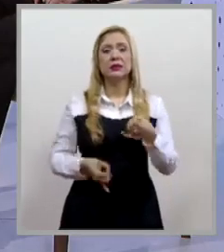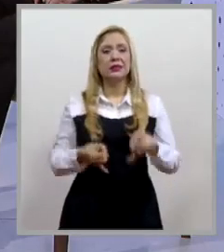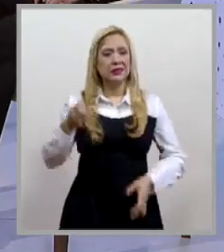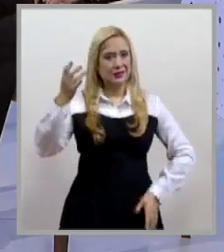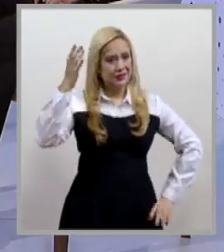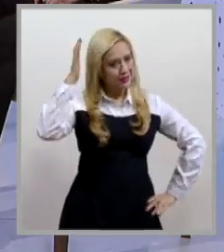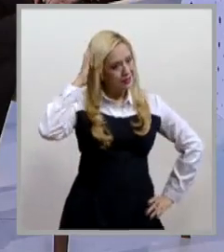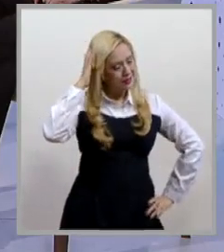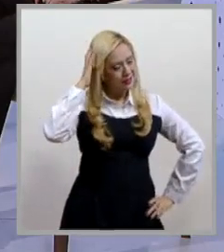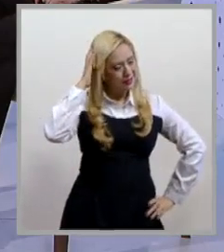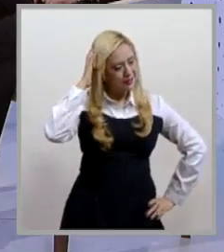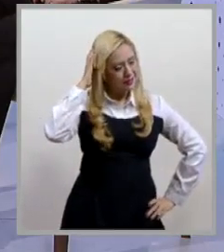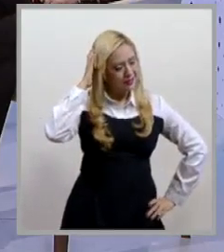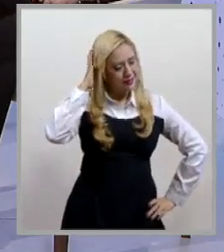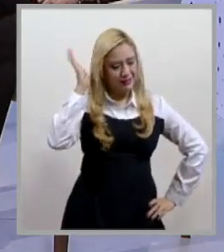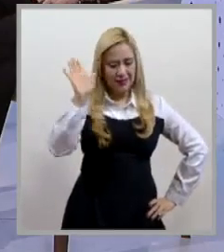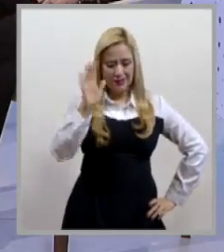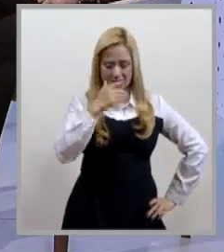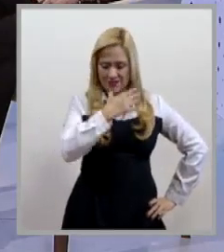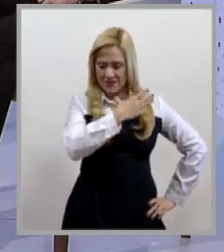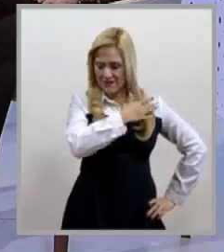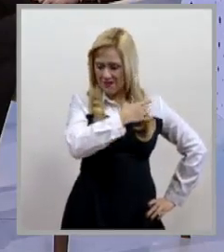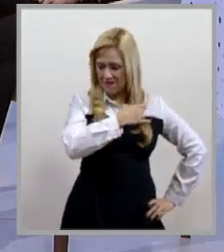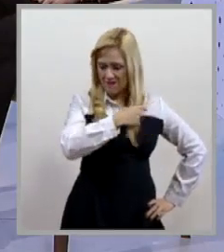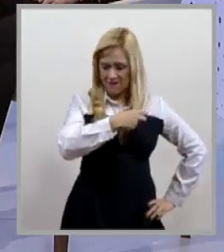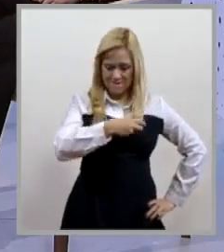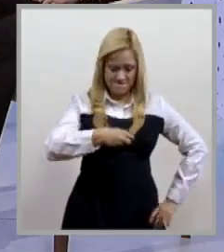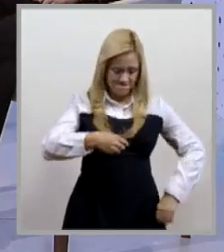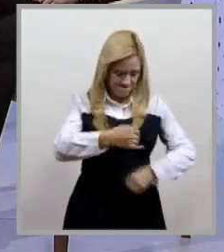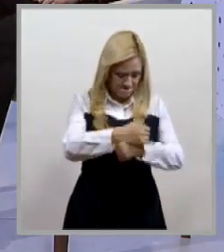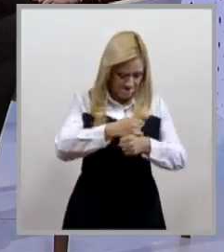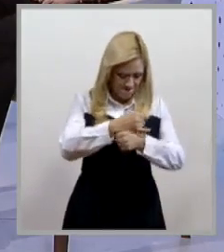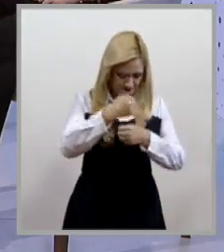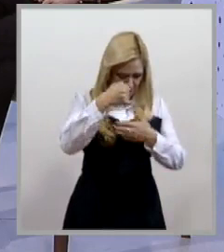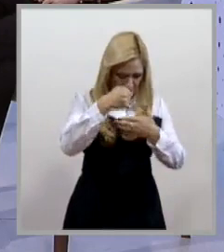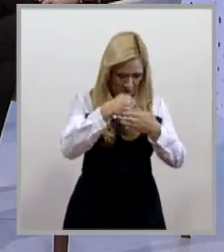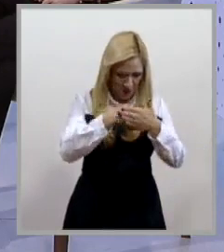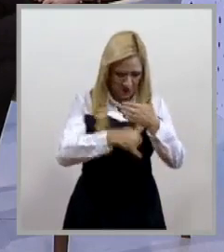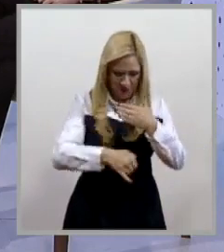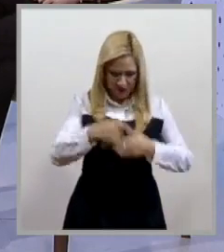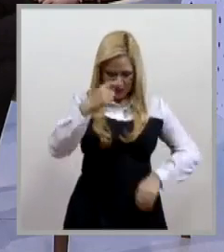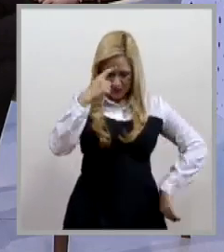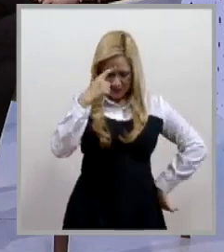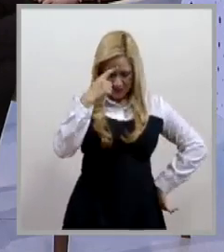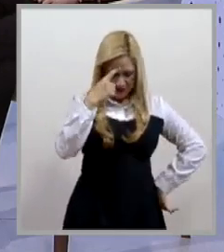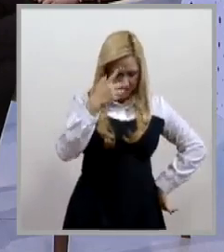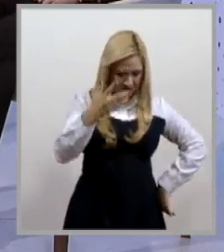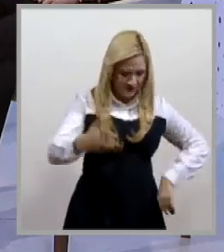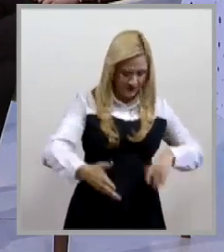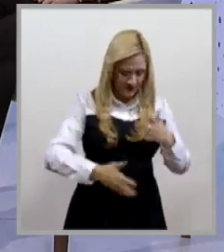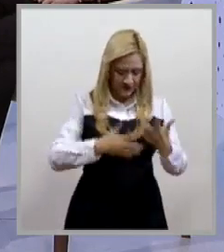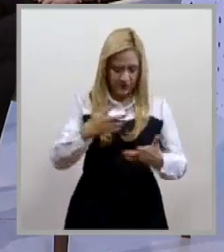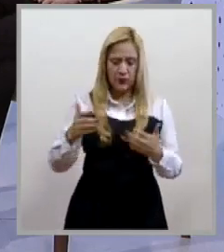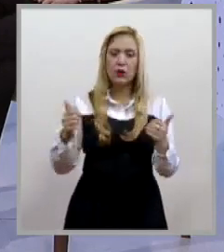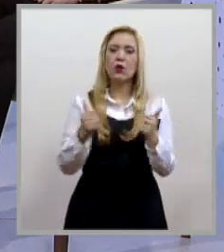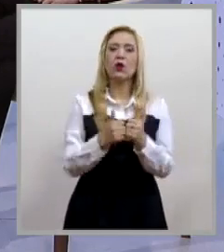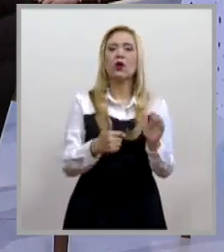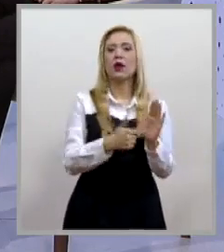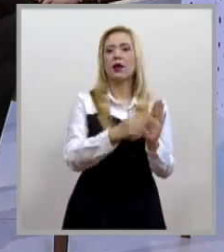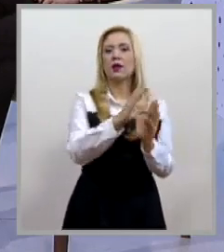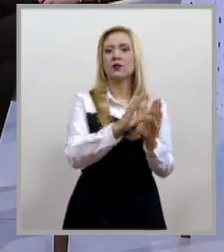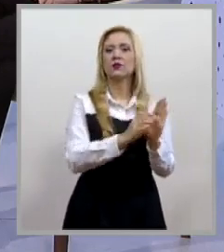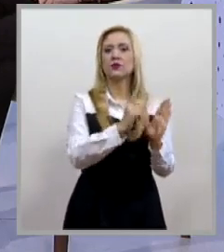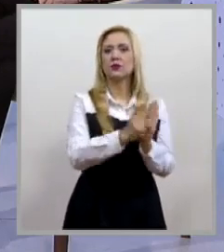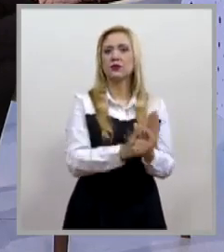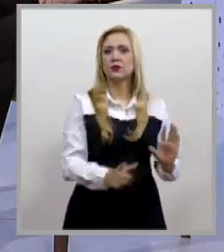explorador de unas nuevas dimensiones que se permite a través de un principio constitucional